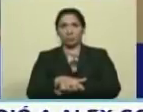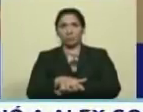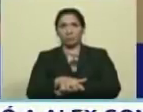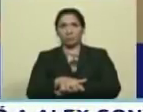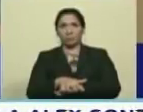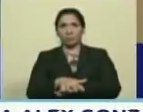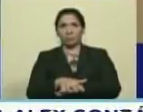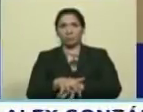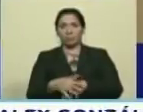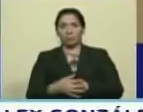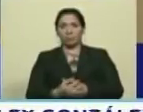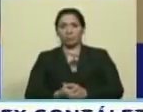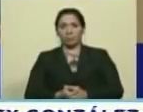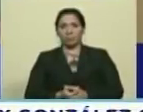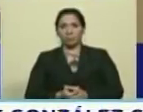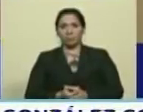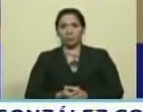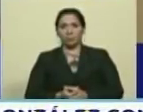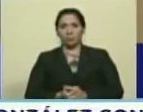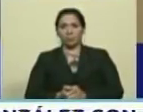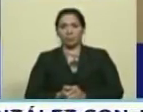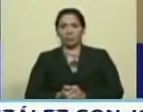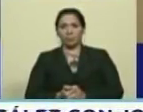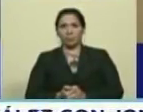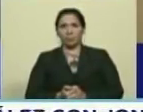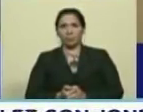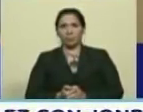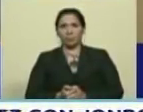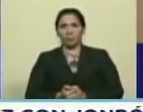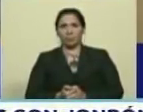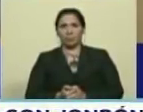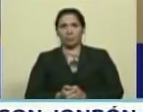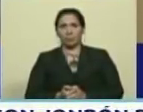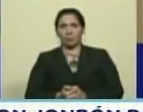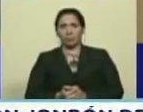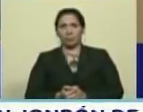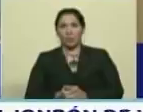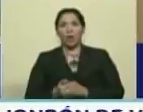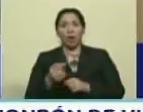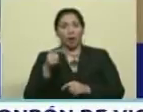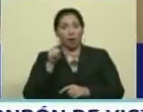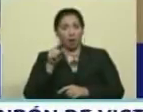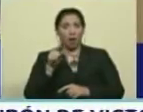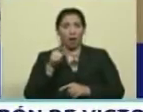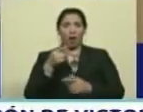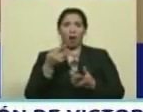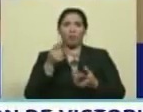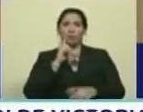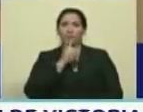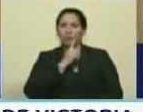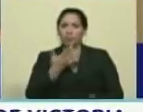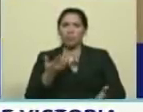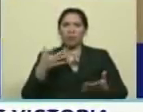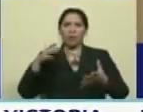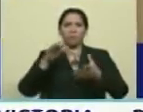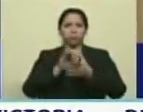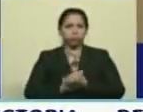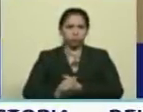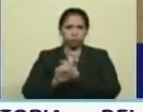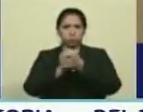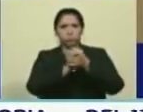No solamente el dinero, se refiere a una fraternidad, se refiere a